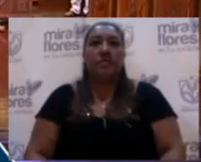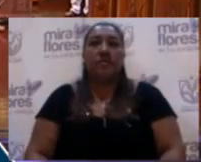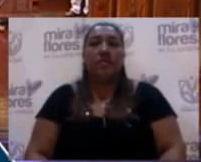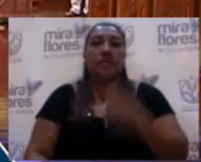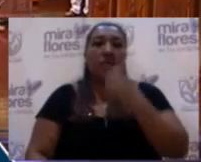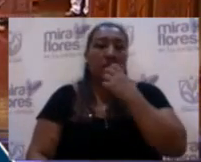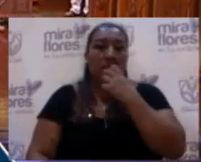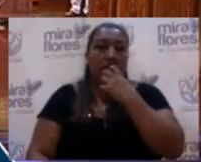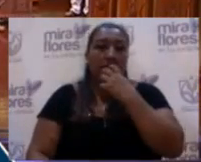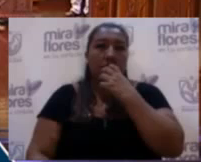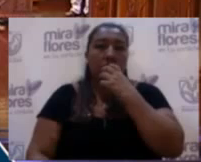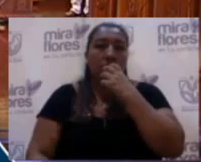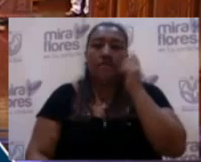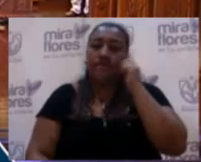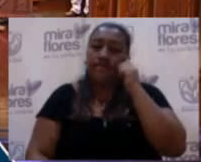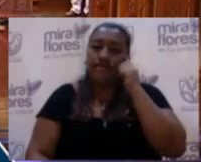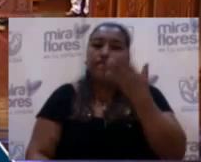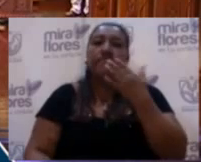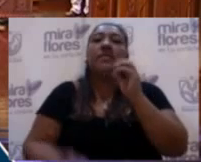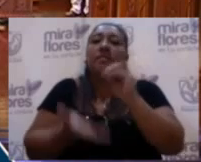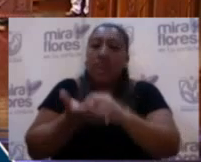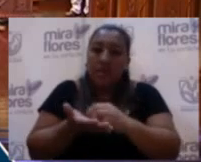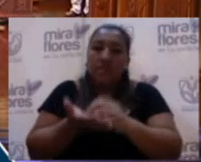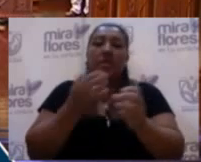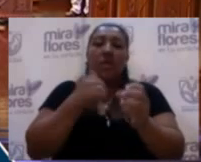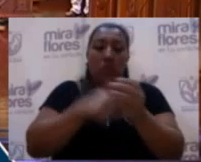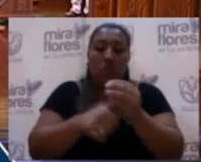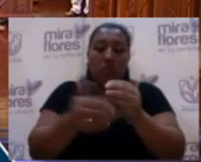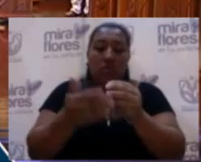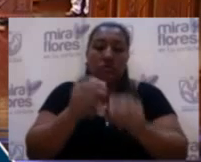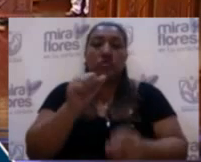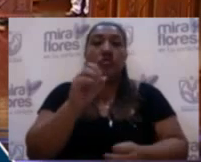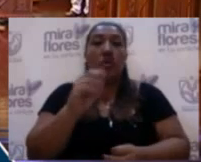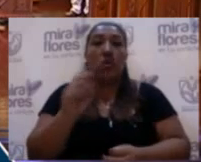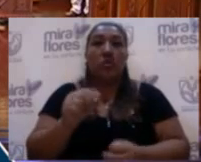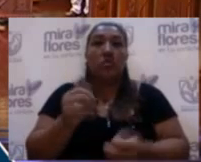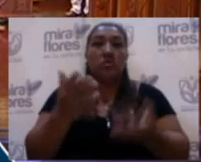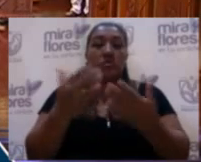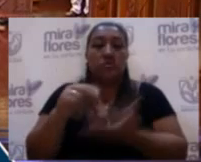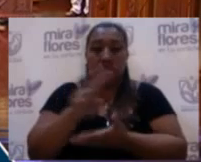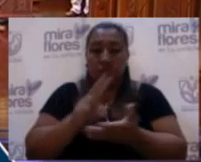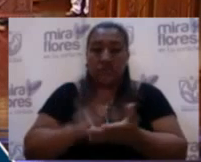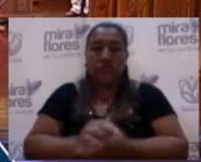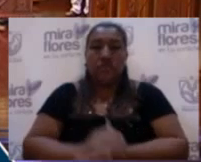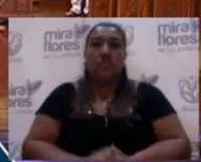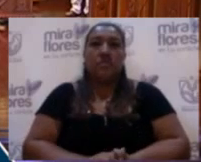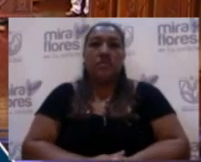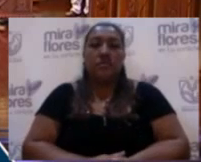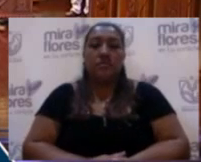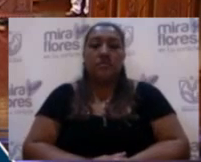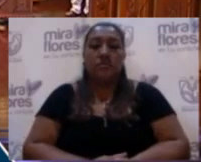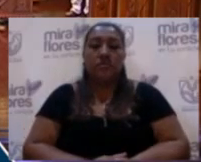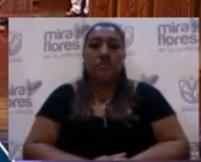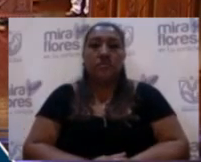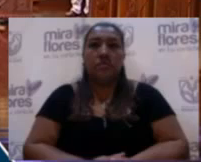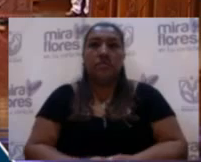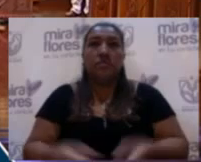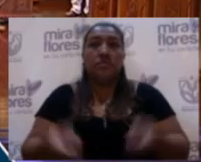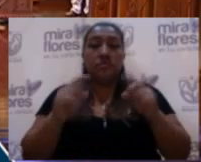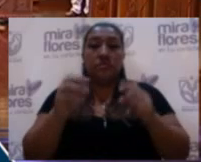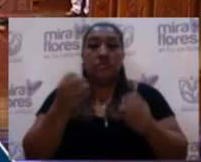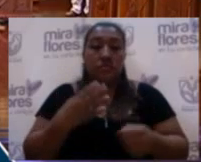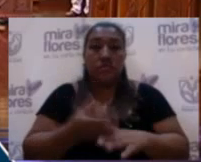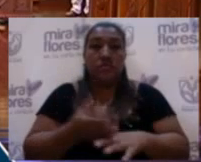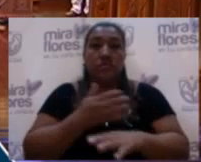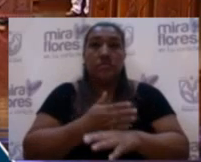También se recibió una solicitud del regidor Alfredo Sousa Locio, el mismo que voy a dar lectura. Tengo el agrado de dirigirme a usted a